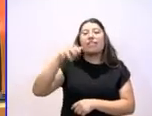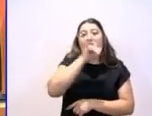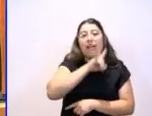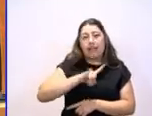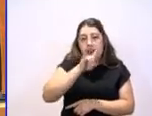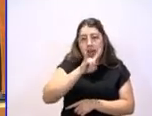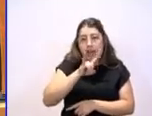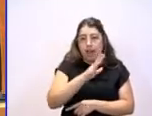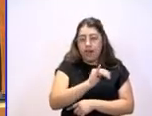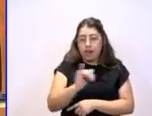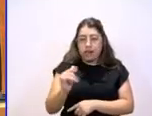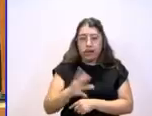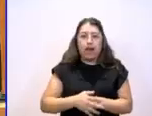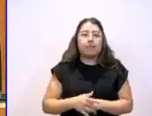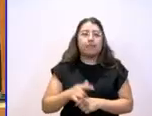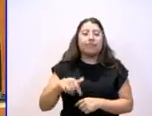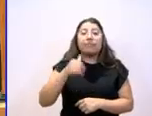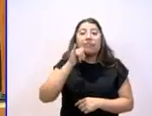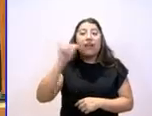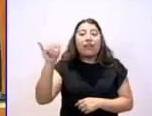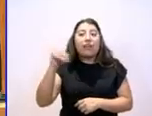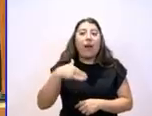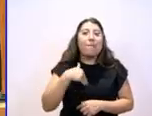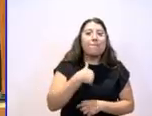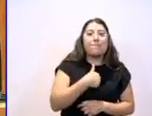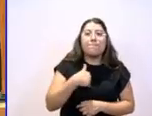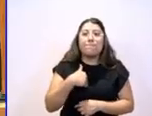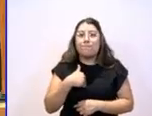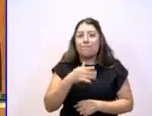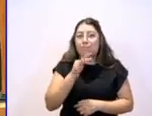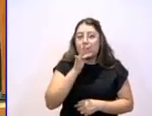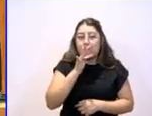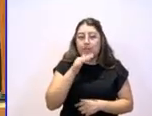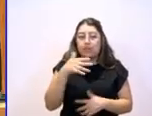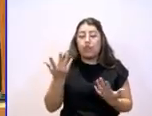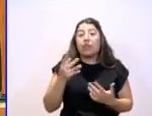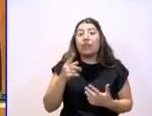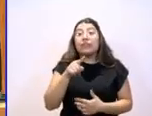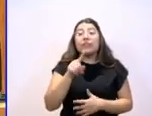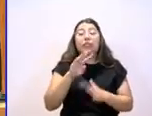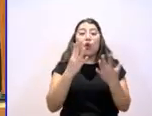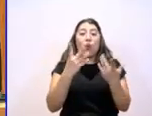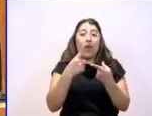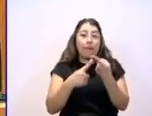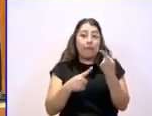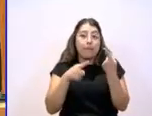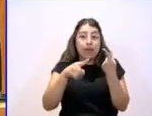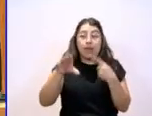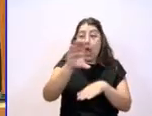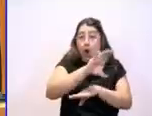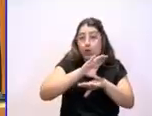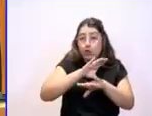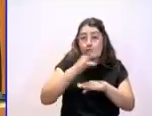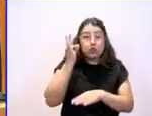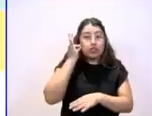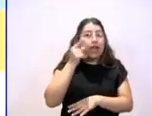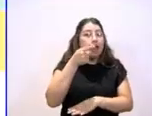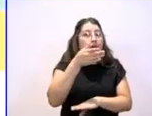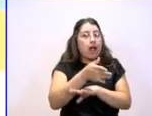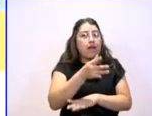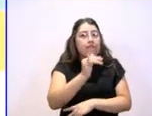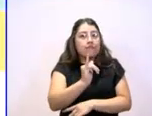verdad que La Rioja no se ha posicionado, esperemos que a las 9:30 se encuentre allí la consejera, ya que no está aquí, yo confío en que acuda,